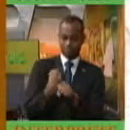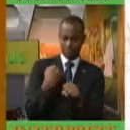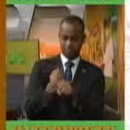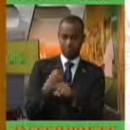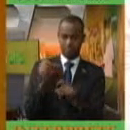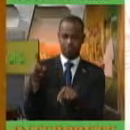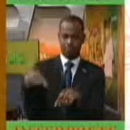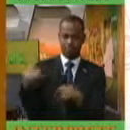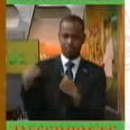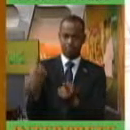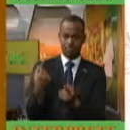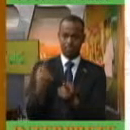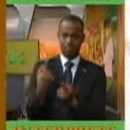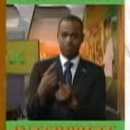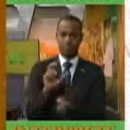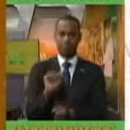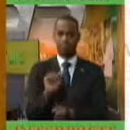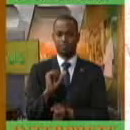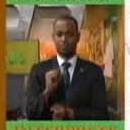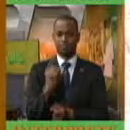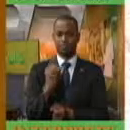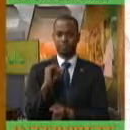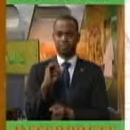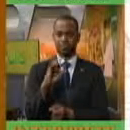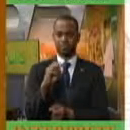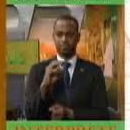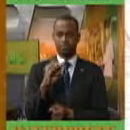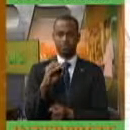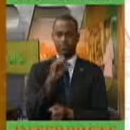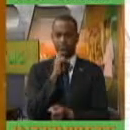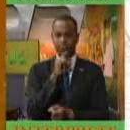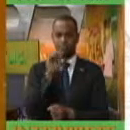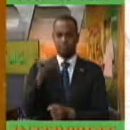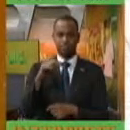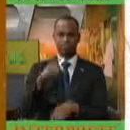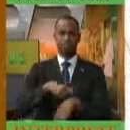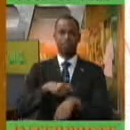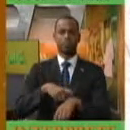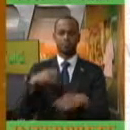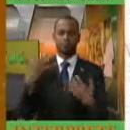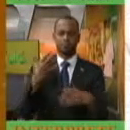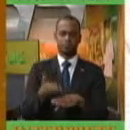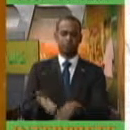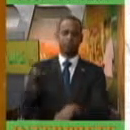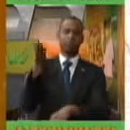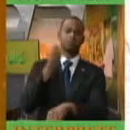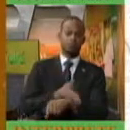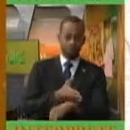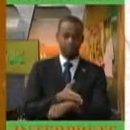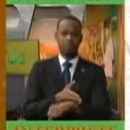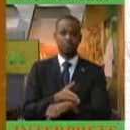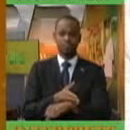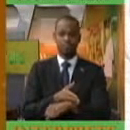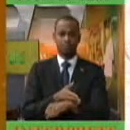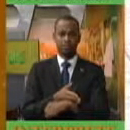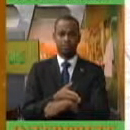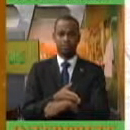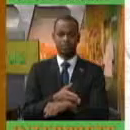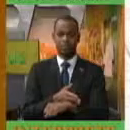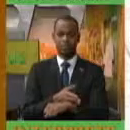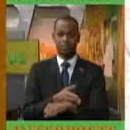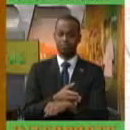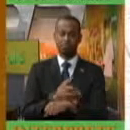venido haciendo a Sodifimo Boca Chica en todo ese tiempo da un salto o da un batazo por